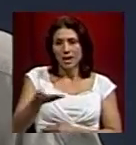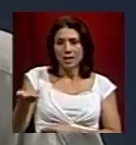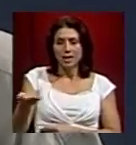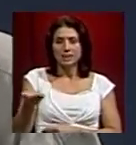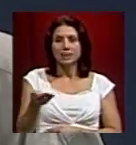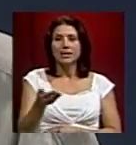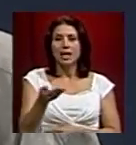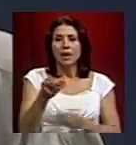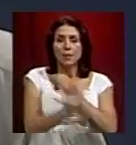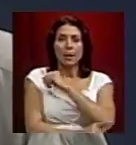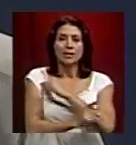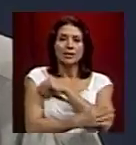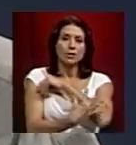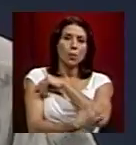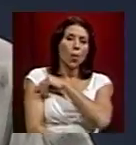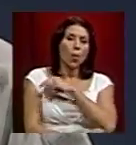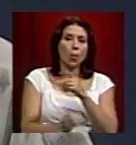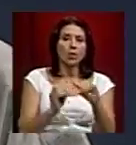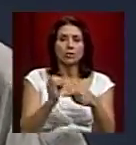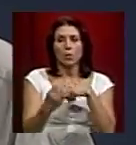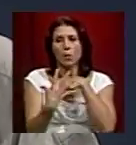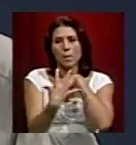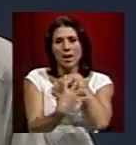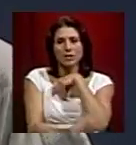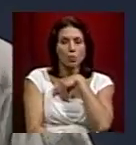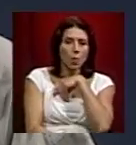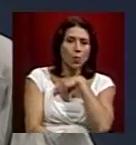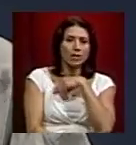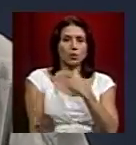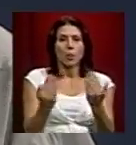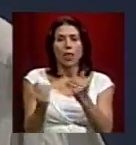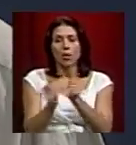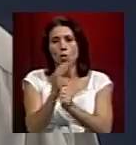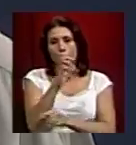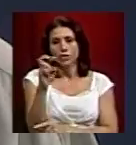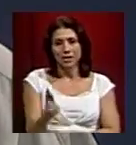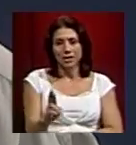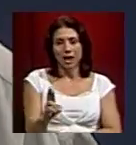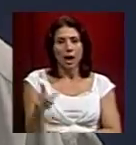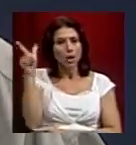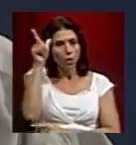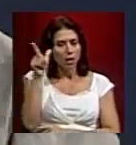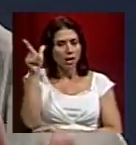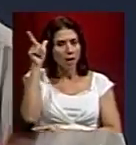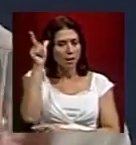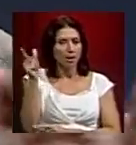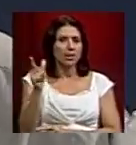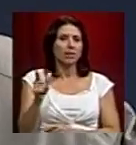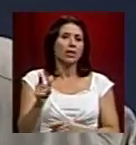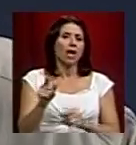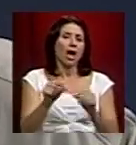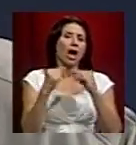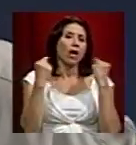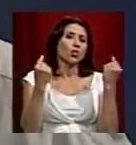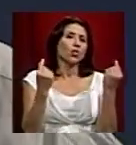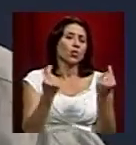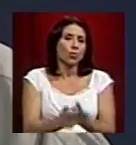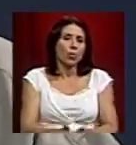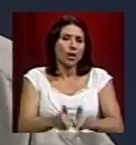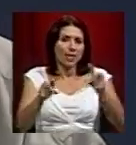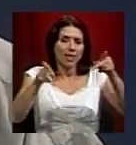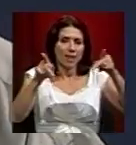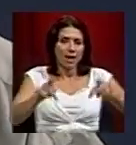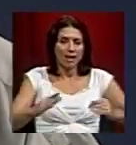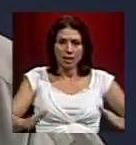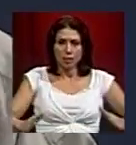países pobres o más pobres, incluso que Costa Rica? Bueno, lógicamente hay un grupo grande de gente en la base de la pirámide